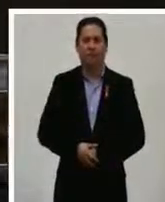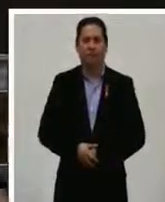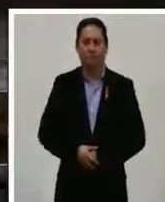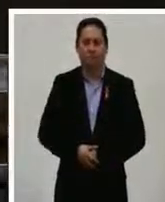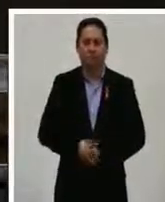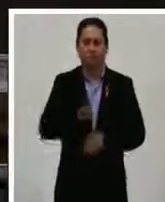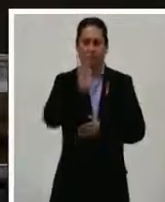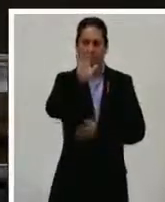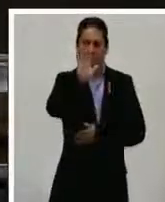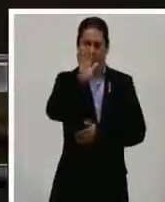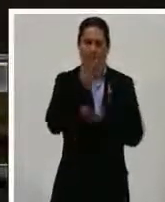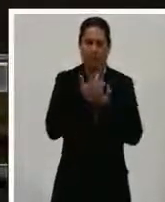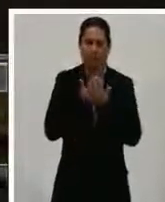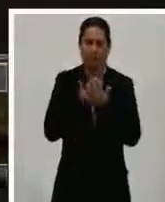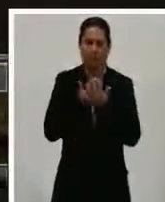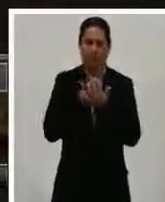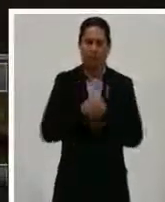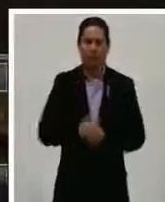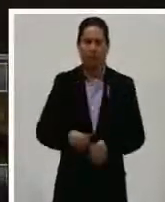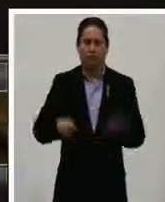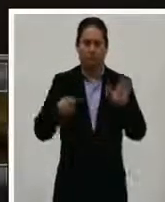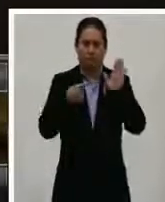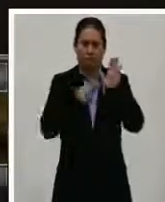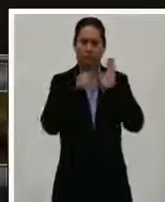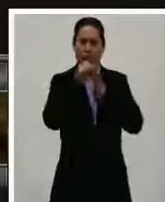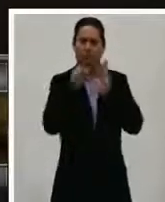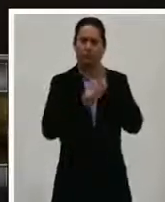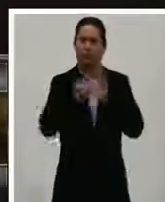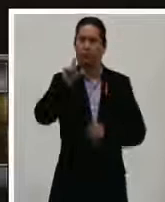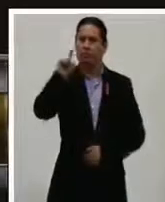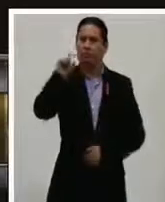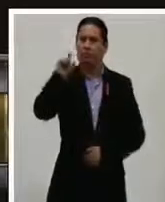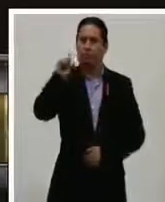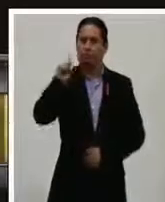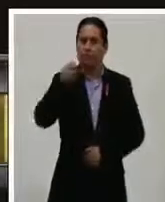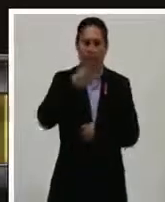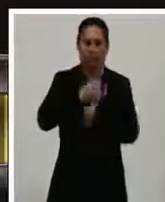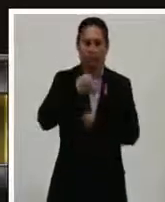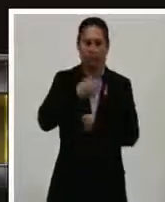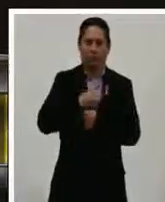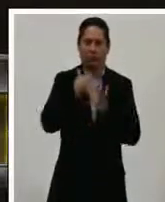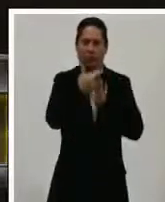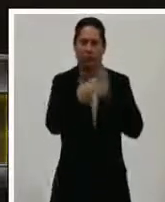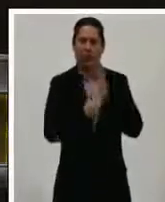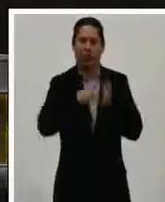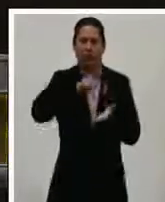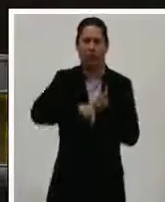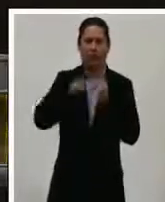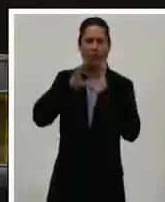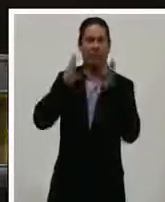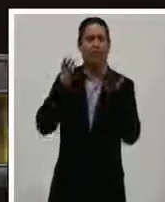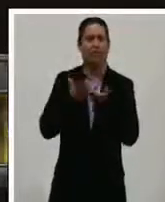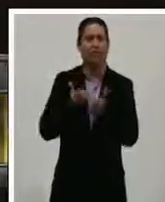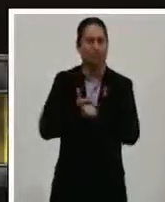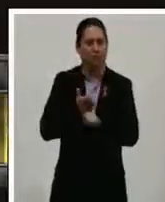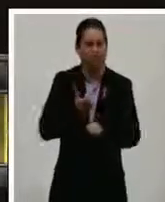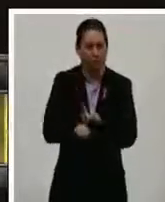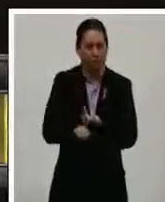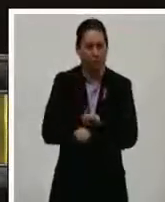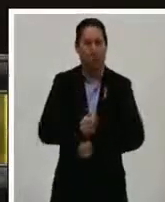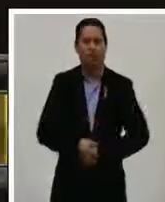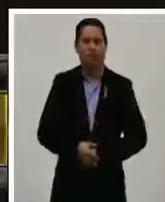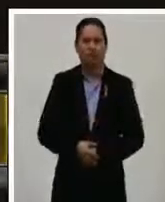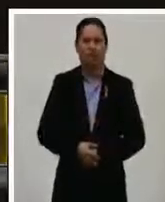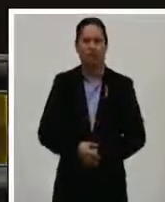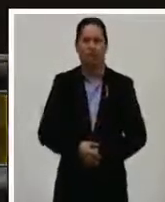diputada secretaria con fundamento en el artículo 20 fracción tercera del reglamento interior de este congreso